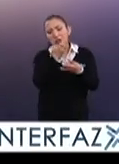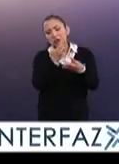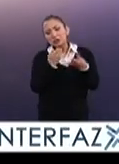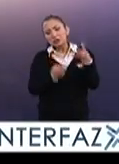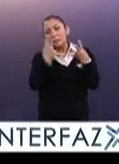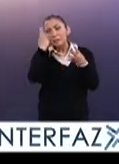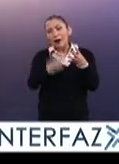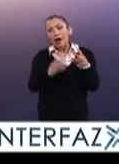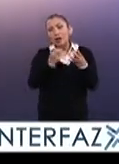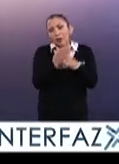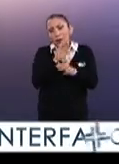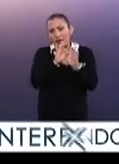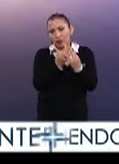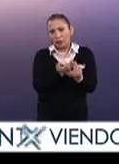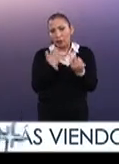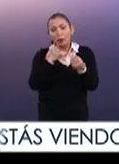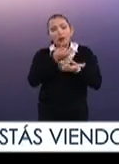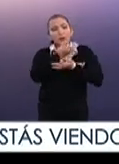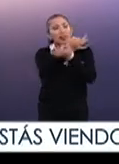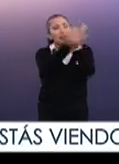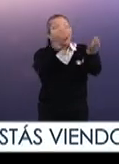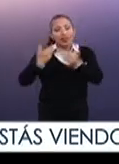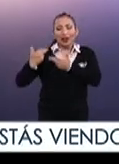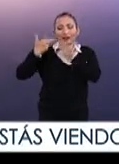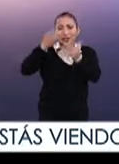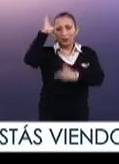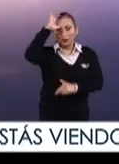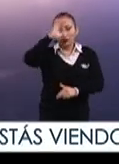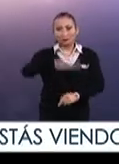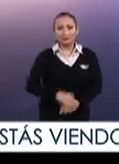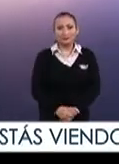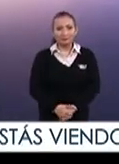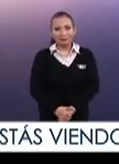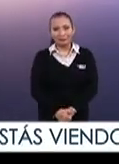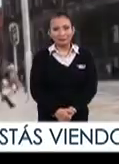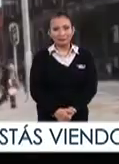para generar una nueva forma de transmitir la herencia cultural.